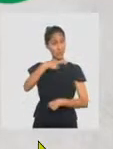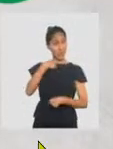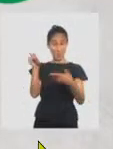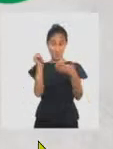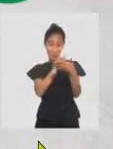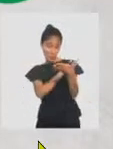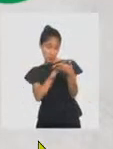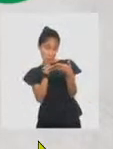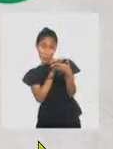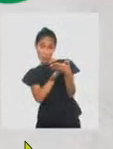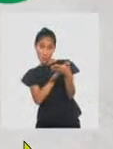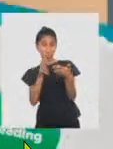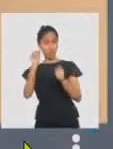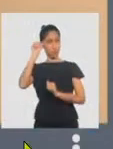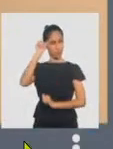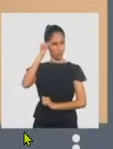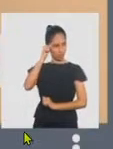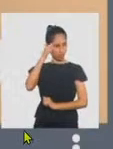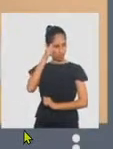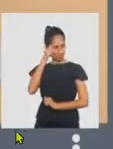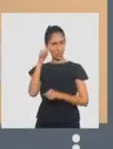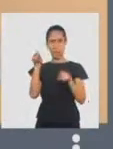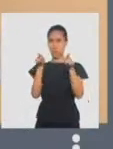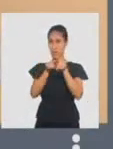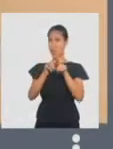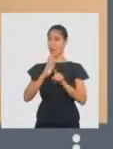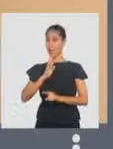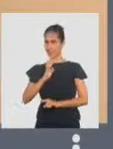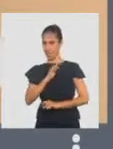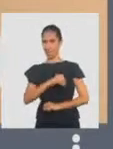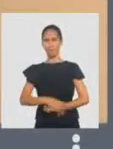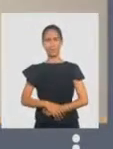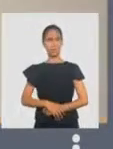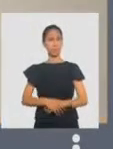like reading. Remember and say it.